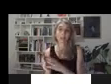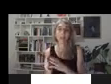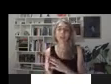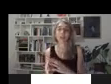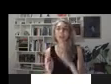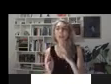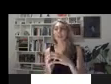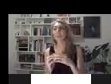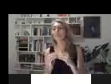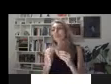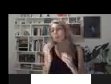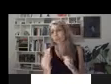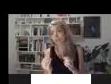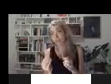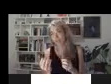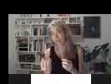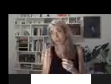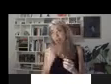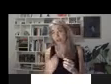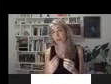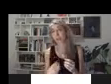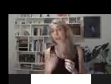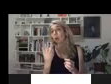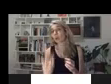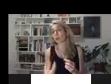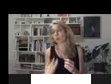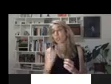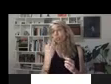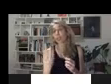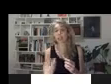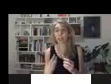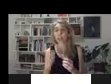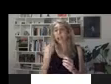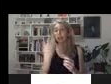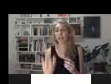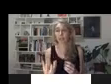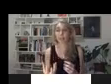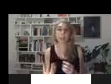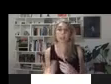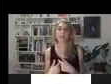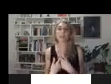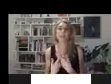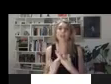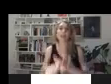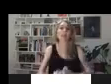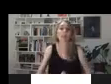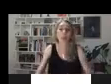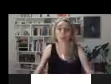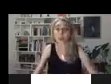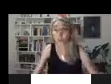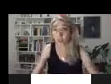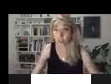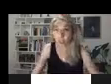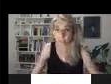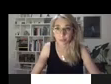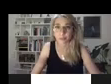tipo de adquisiciones y son fundamentales para poder reconstruir, recrear, tener presente elementos